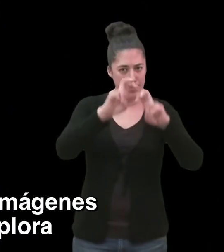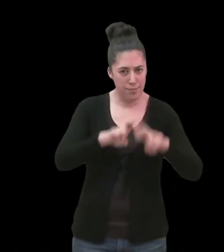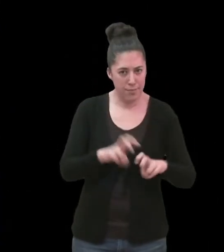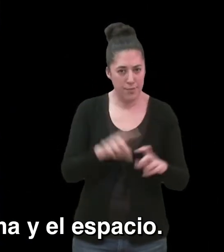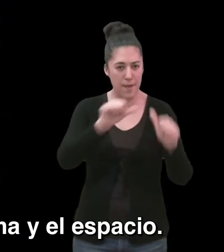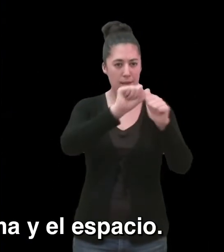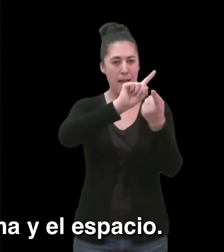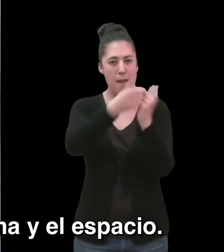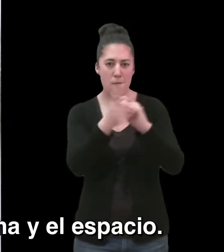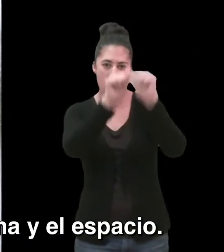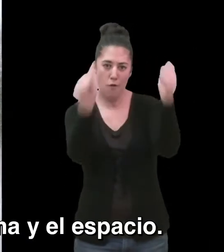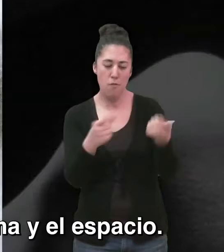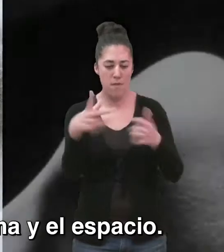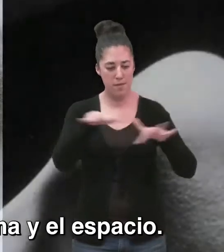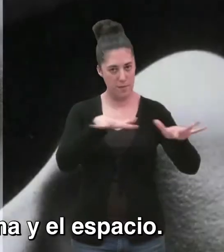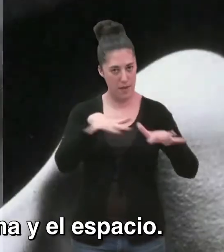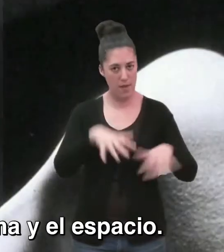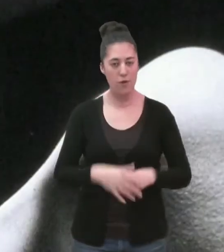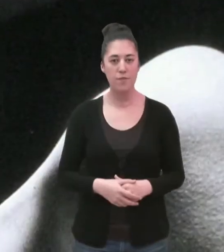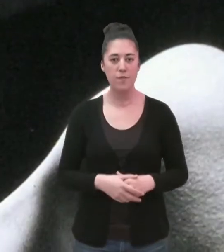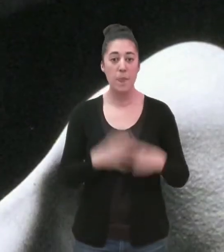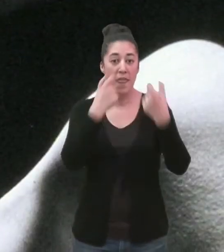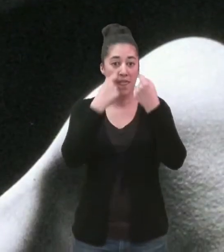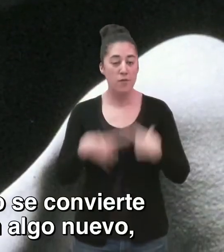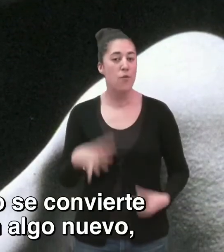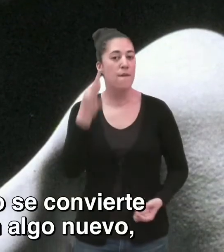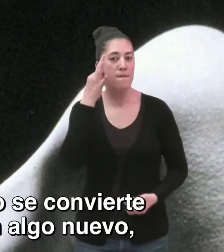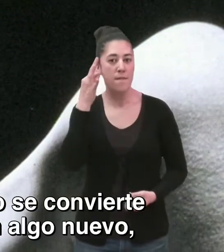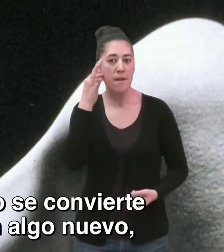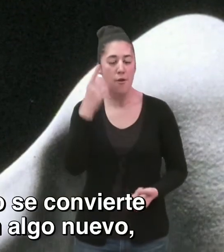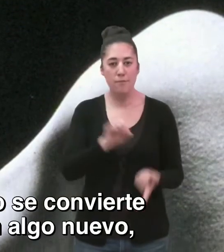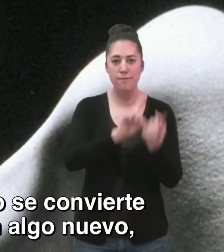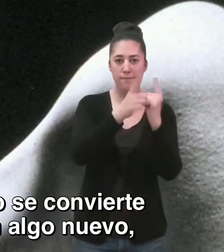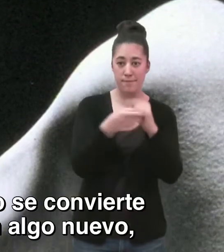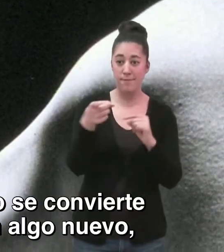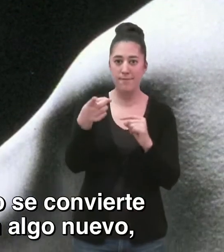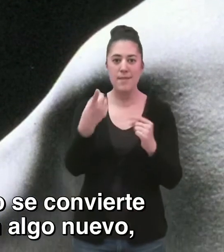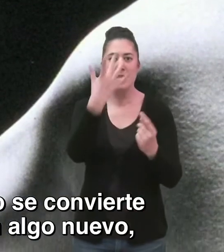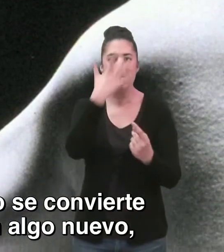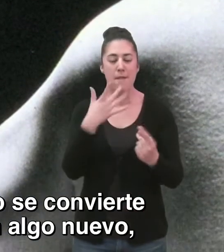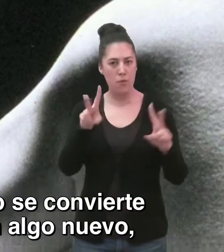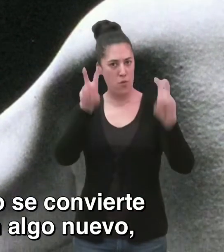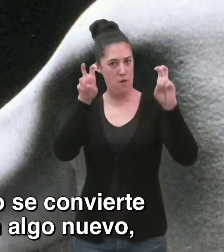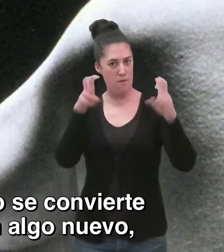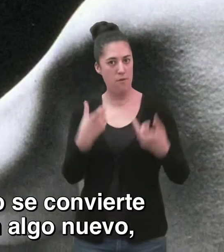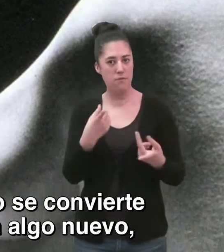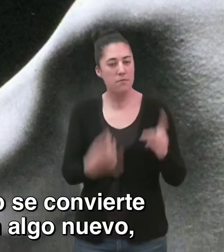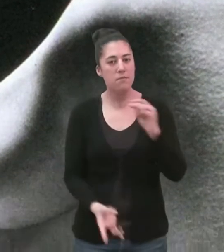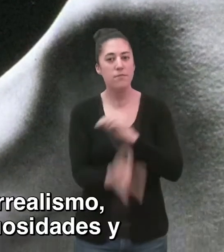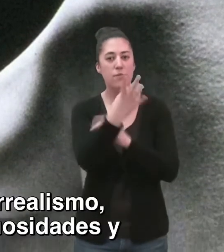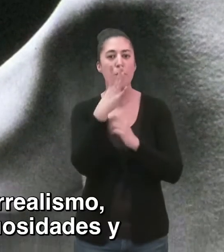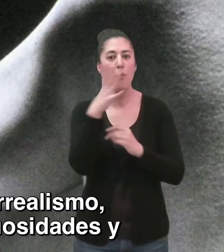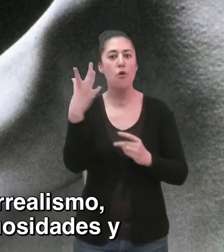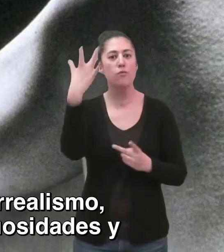en el que explora la distorsión de la forma y el espacio. El desnudo femenino se convierte en sus imágenes en algo